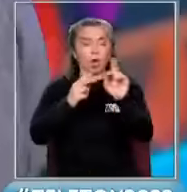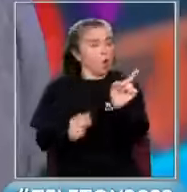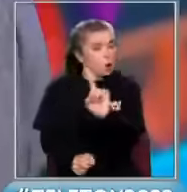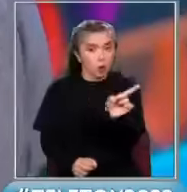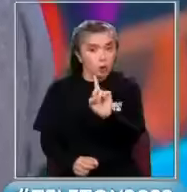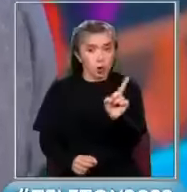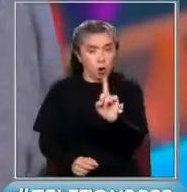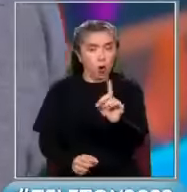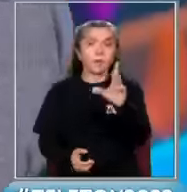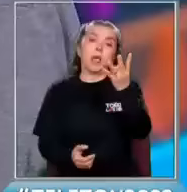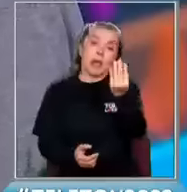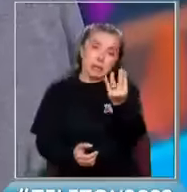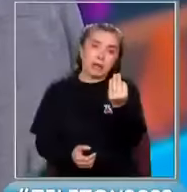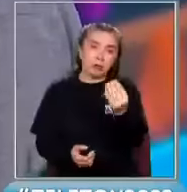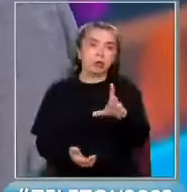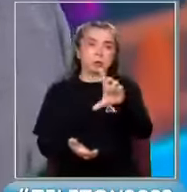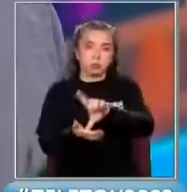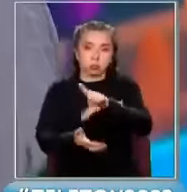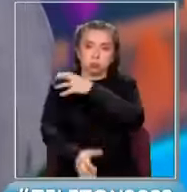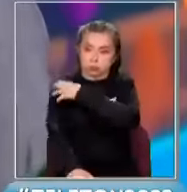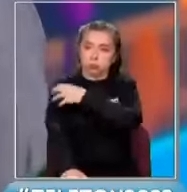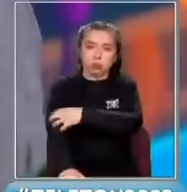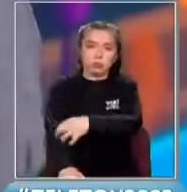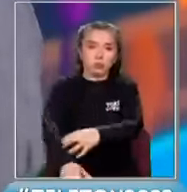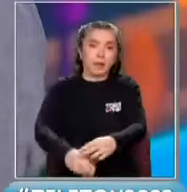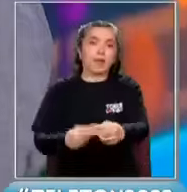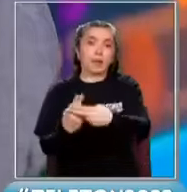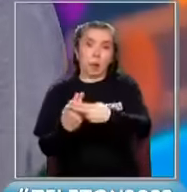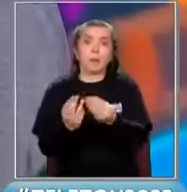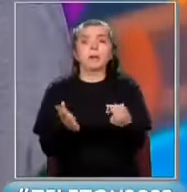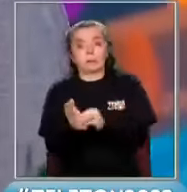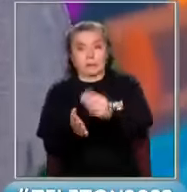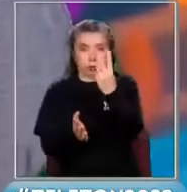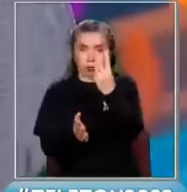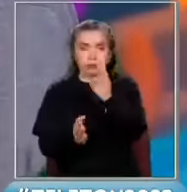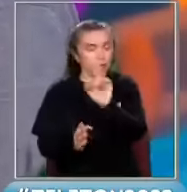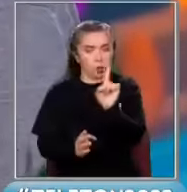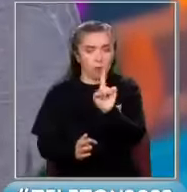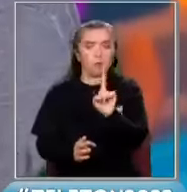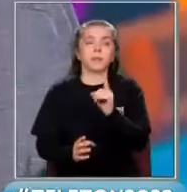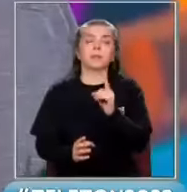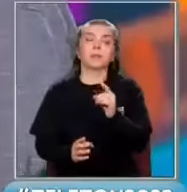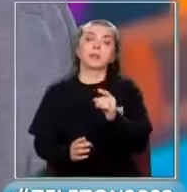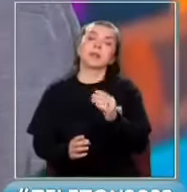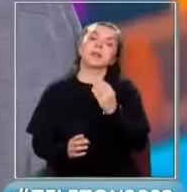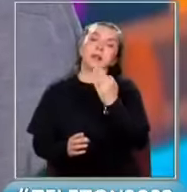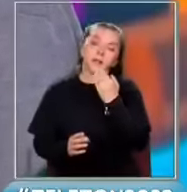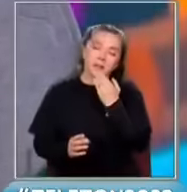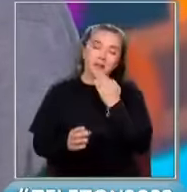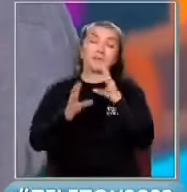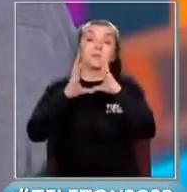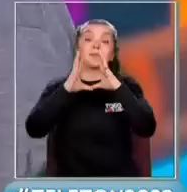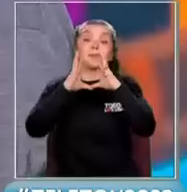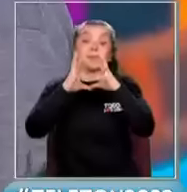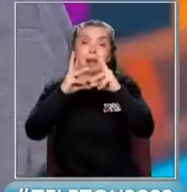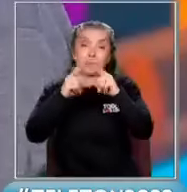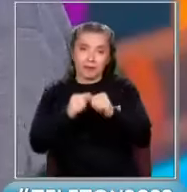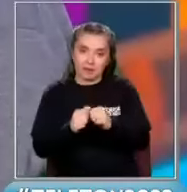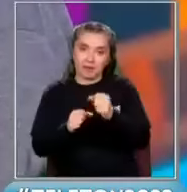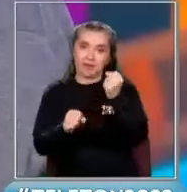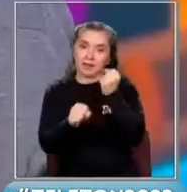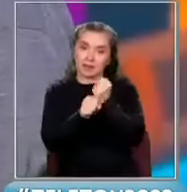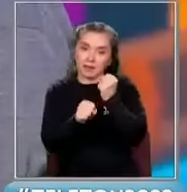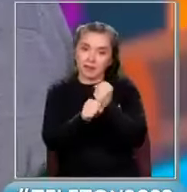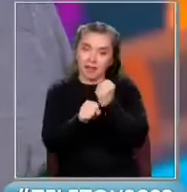son los 14 centros de Teletón y los dos que vienen, sino son las familias que trabajan en estos institutos